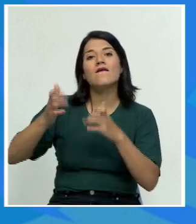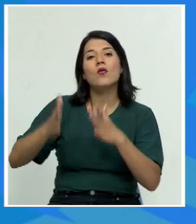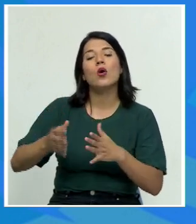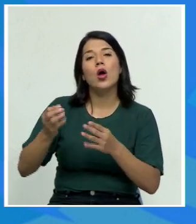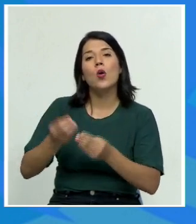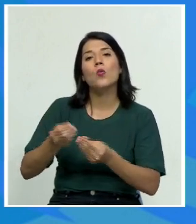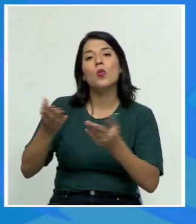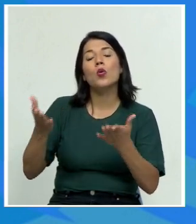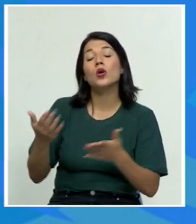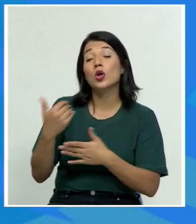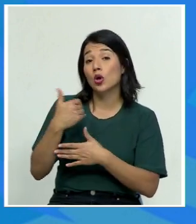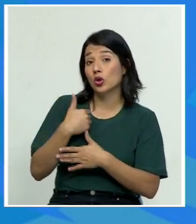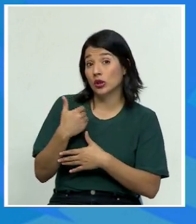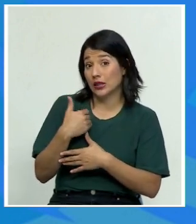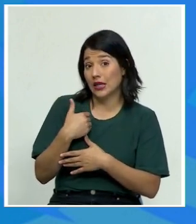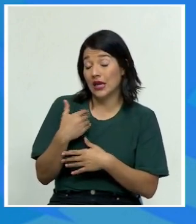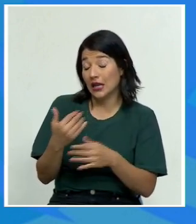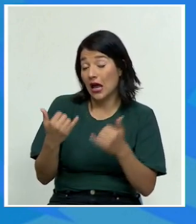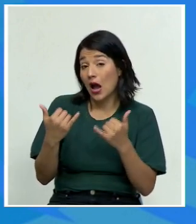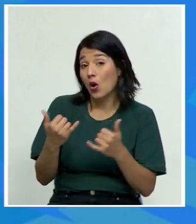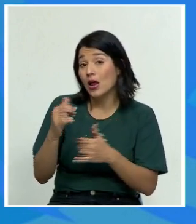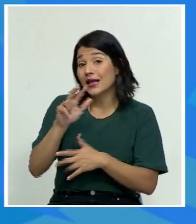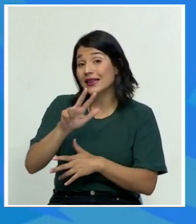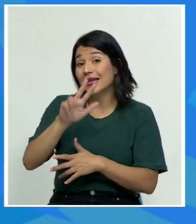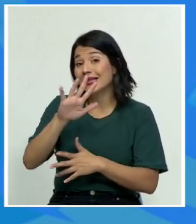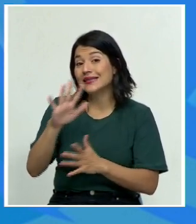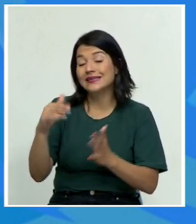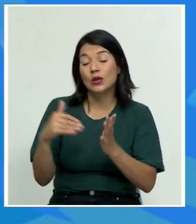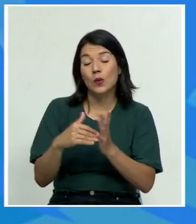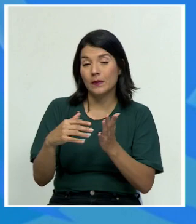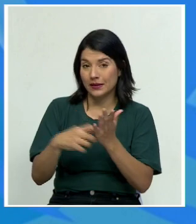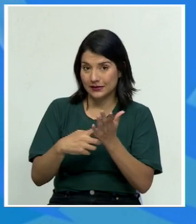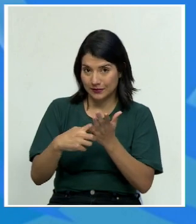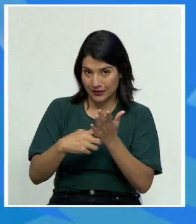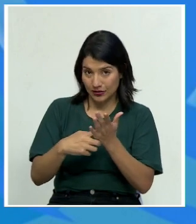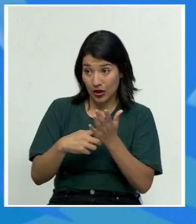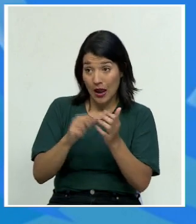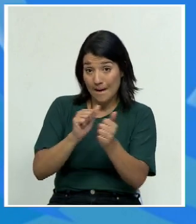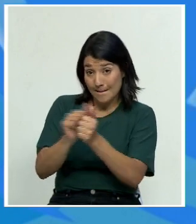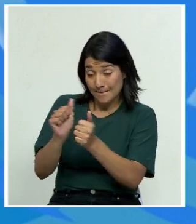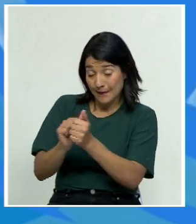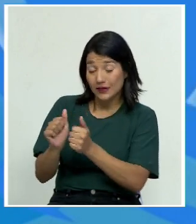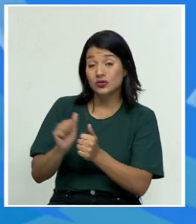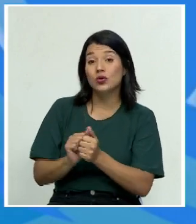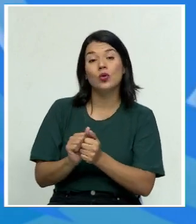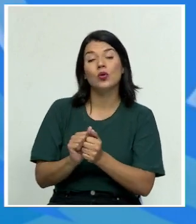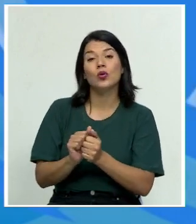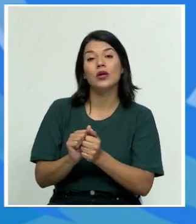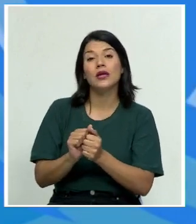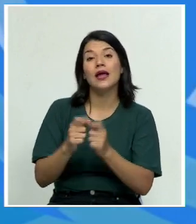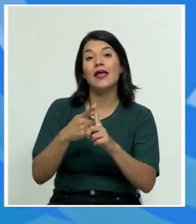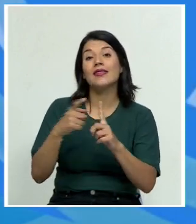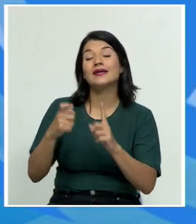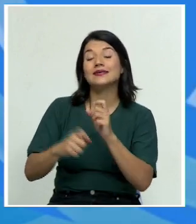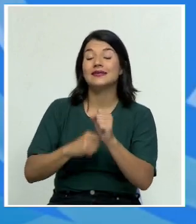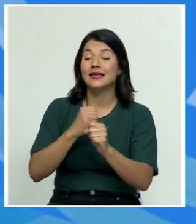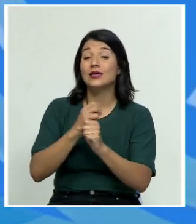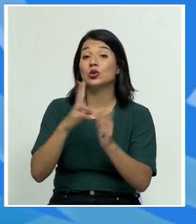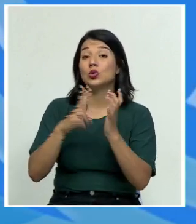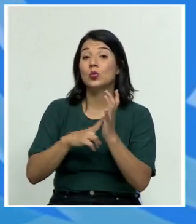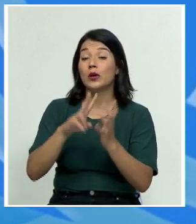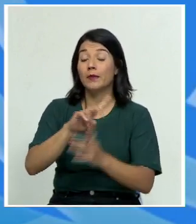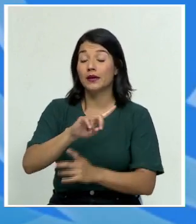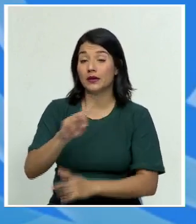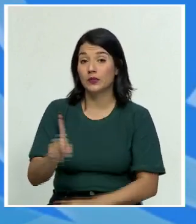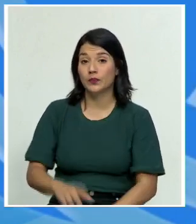un circulante actual de poco más de 35.000 expedientes. La mayoría de esos asuntos provienen del 2021.